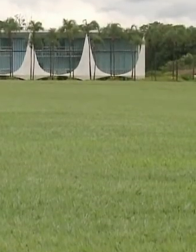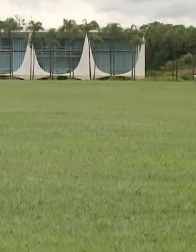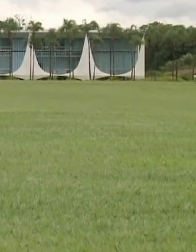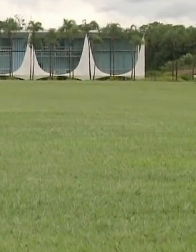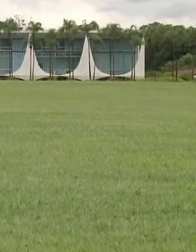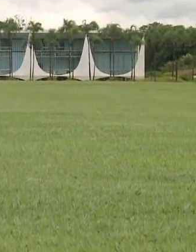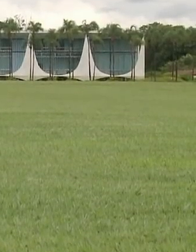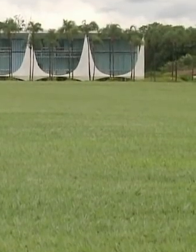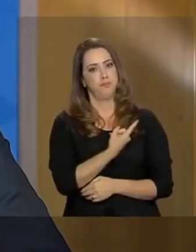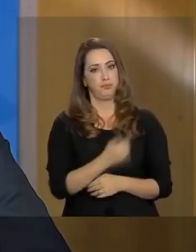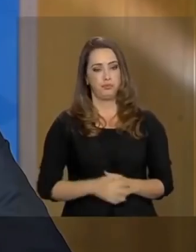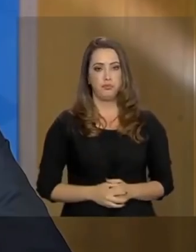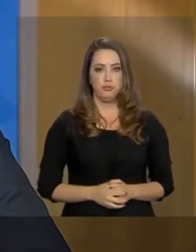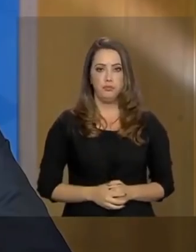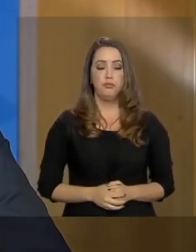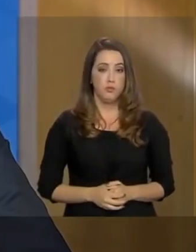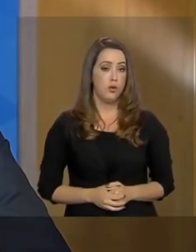es la economía